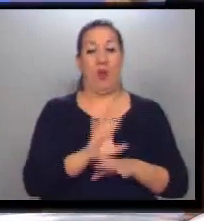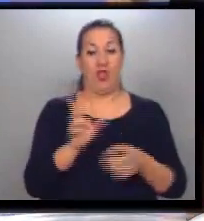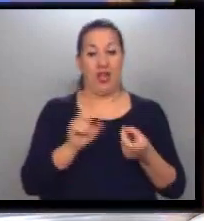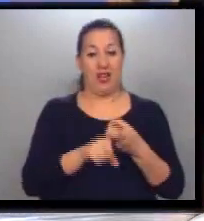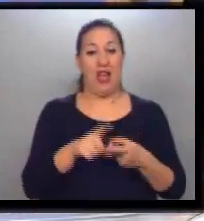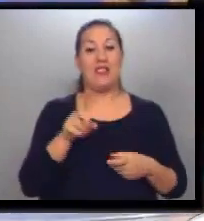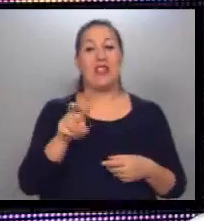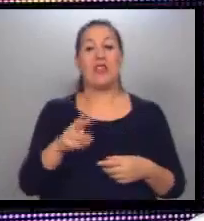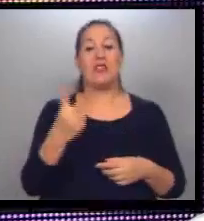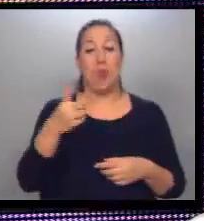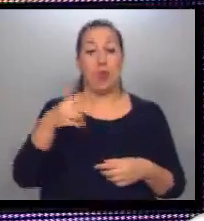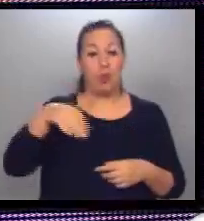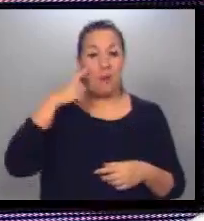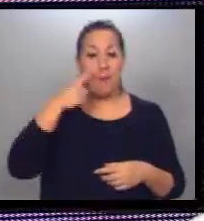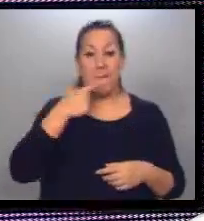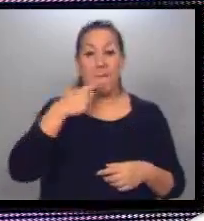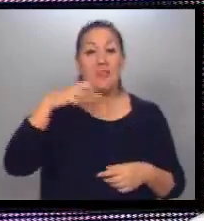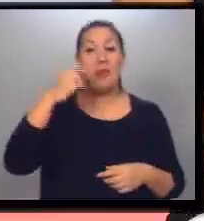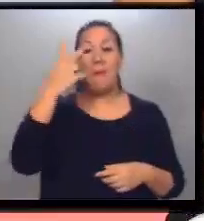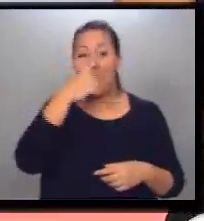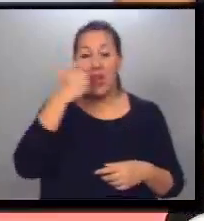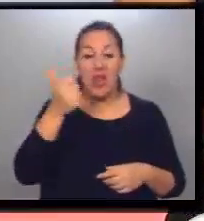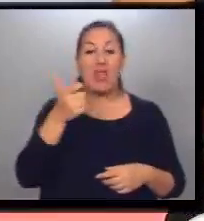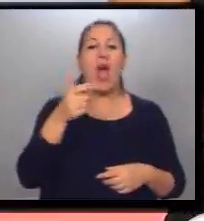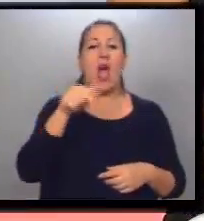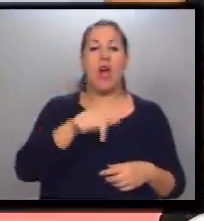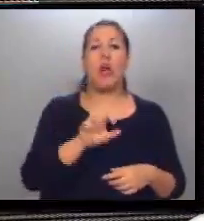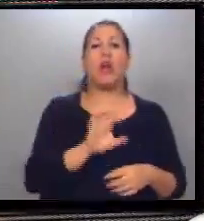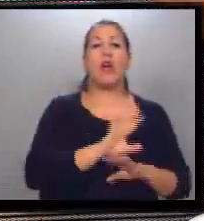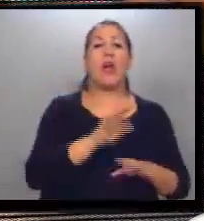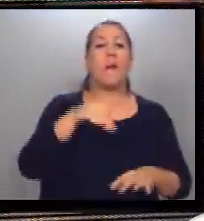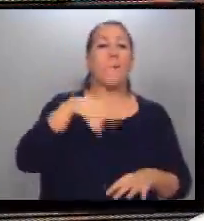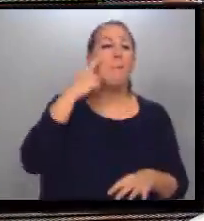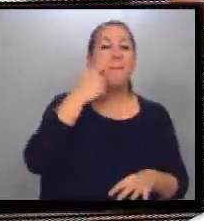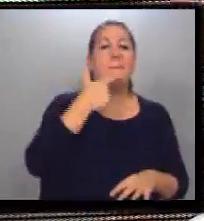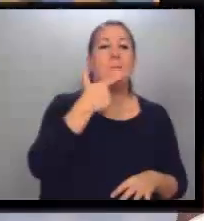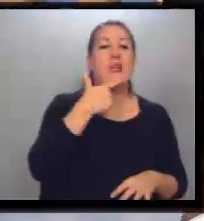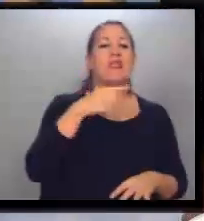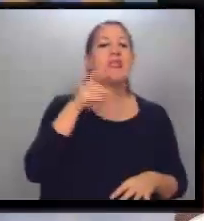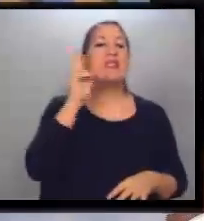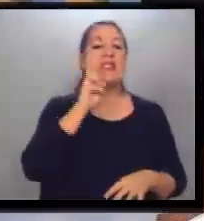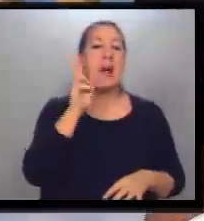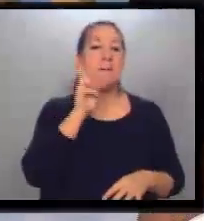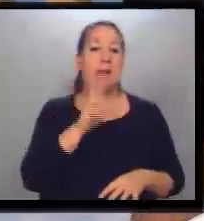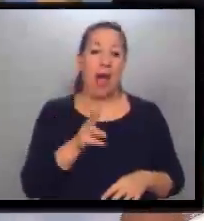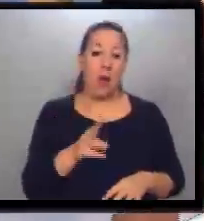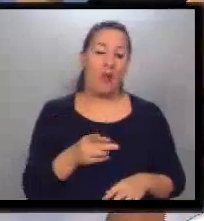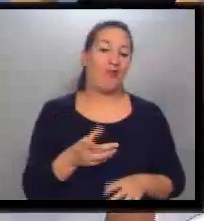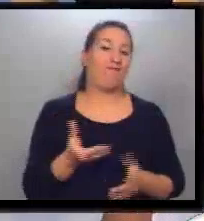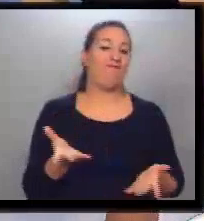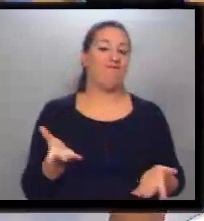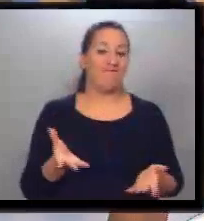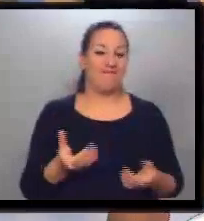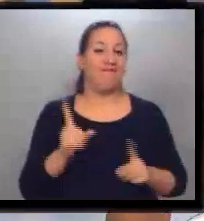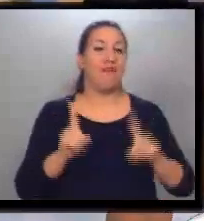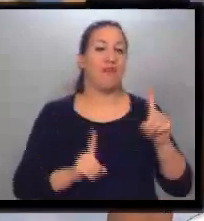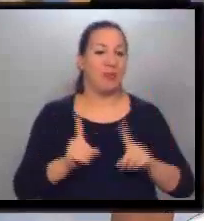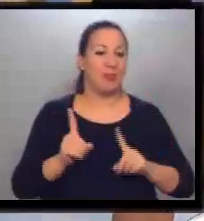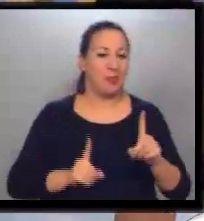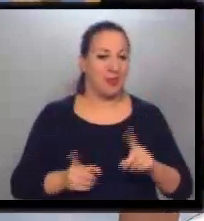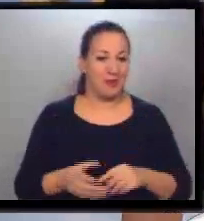Ella tenía 20. Ella tenía una carrera muy cortita de modelo. Había sido el segundo puesto en Miss